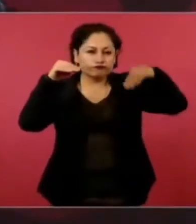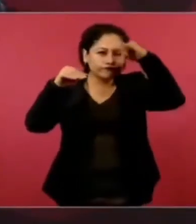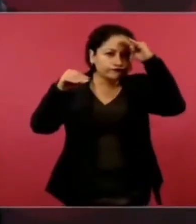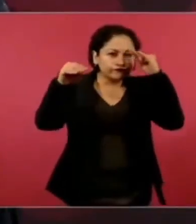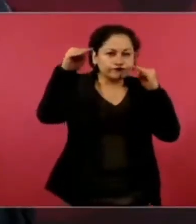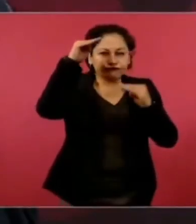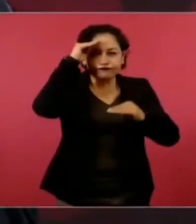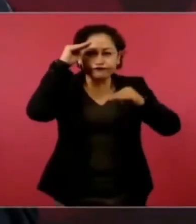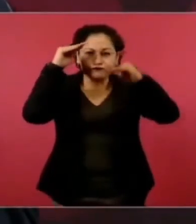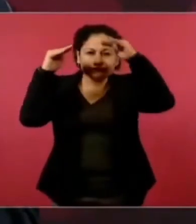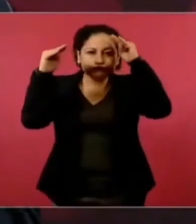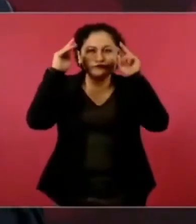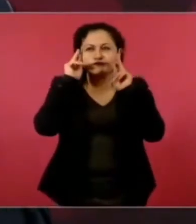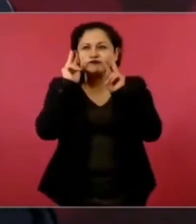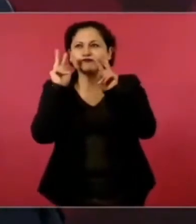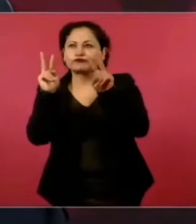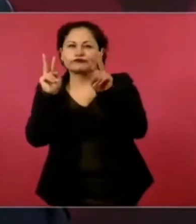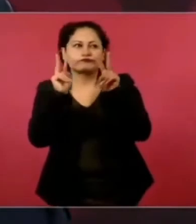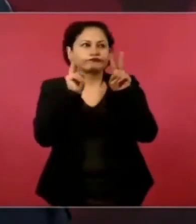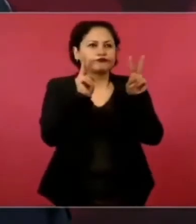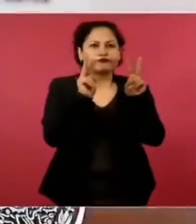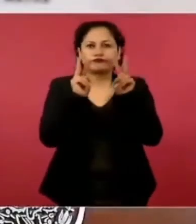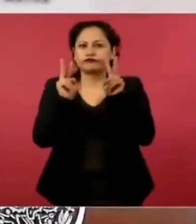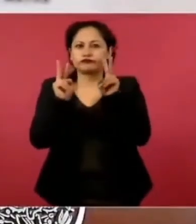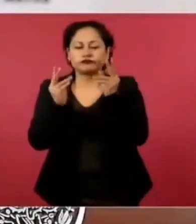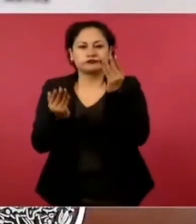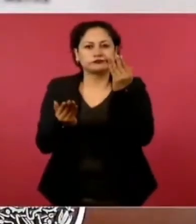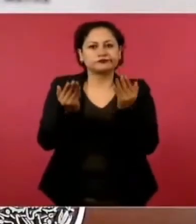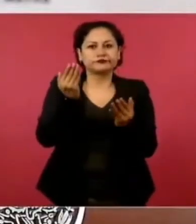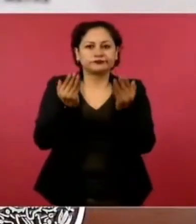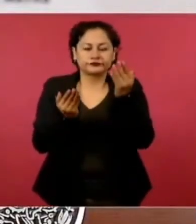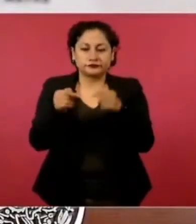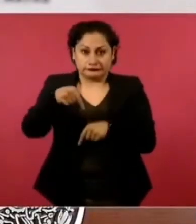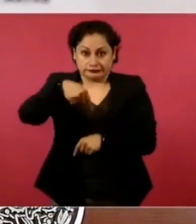del mundo, el pueblo de México.